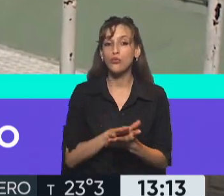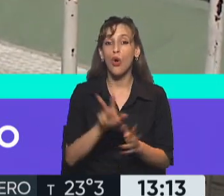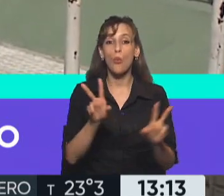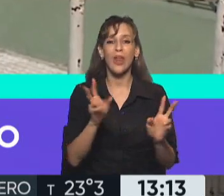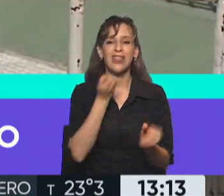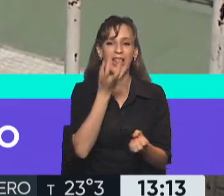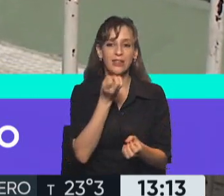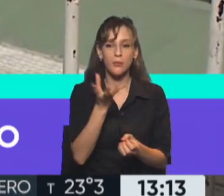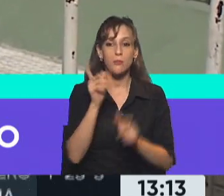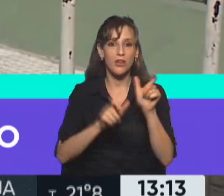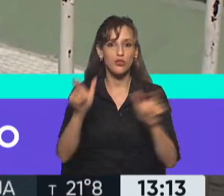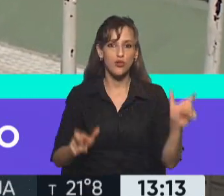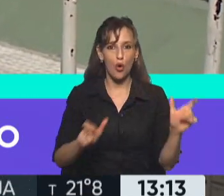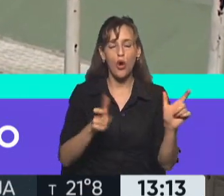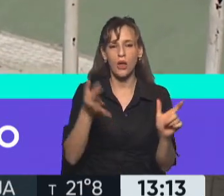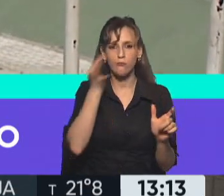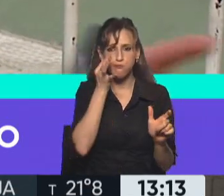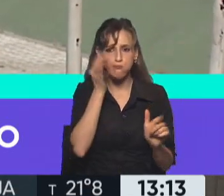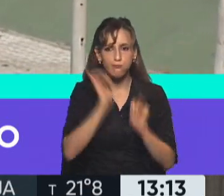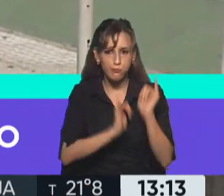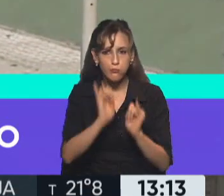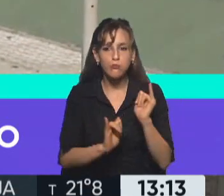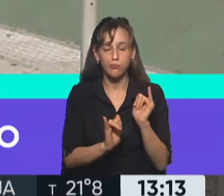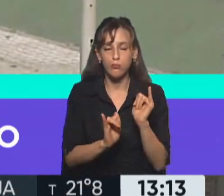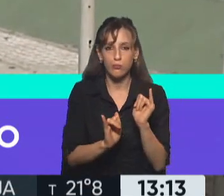de sobrevivientes y de familiares también de sobrevivientes y de